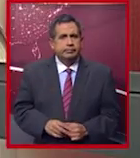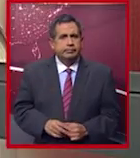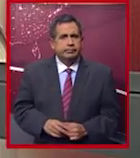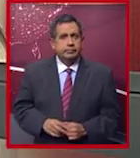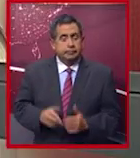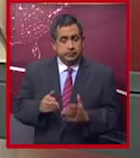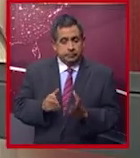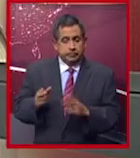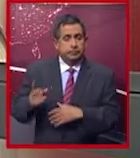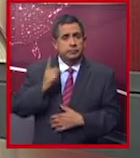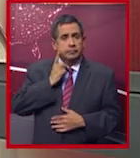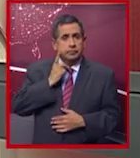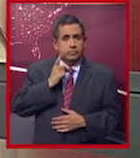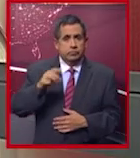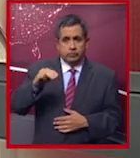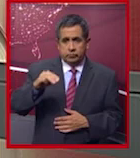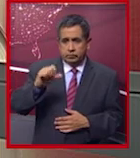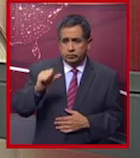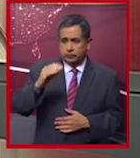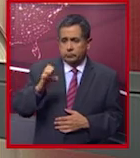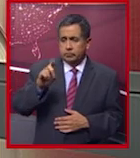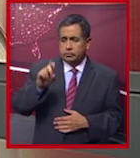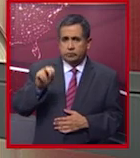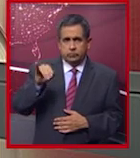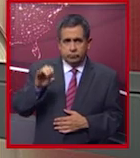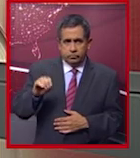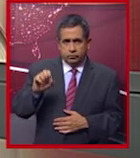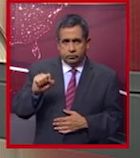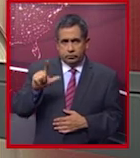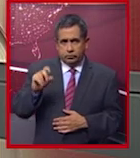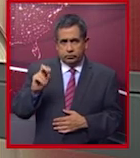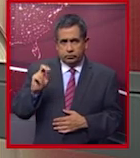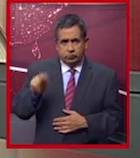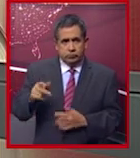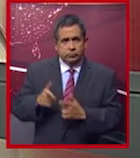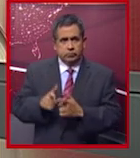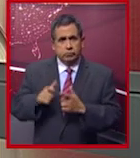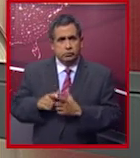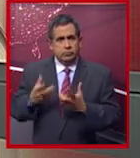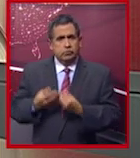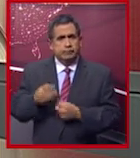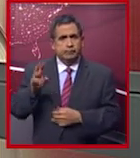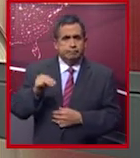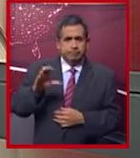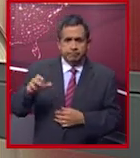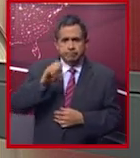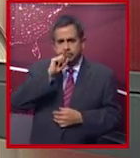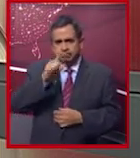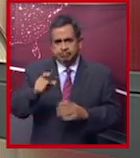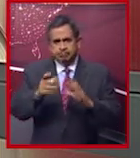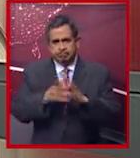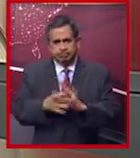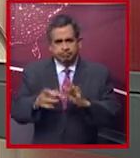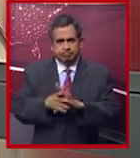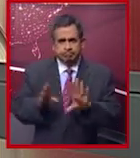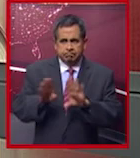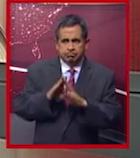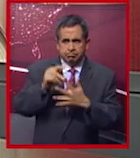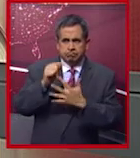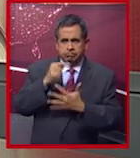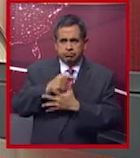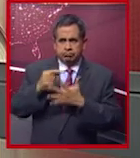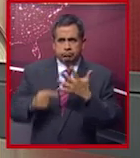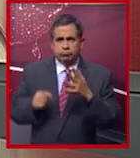En este apartado de posicionamientos, el diputado macedonio Salomón Tamés Guajardo, de la fracción de Movimiento Ciudadano, también se refirió a las